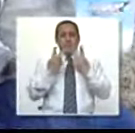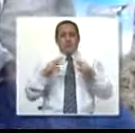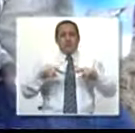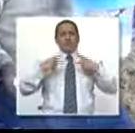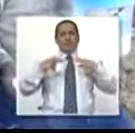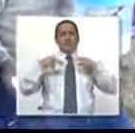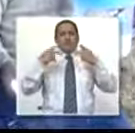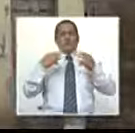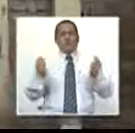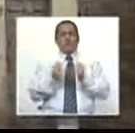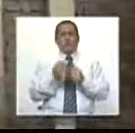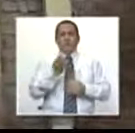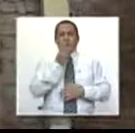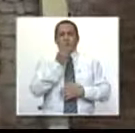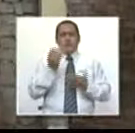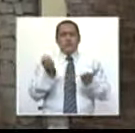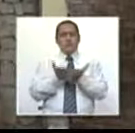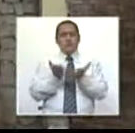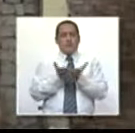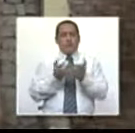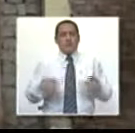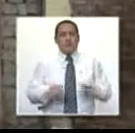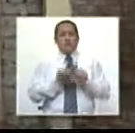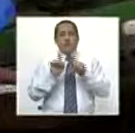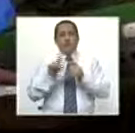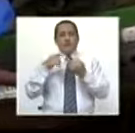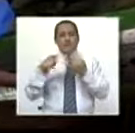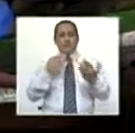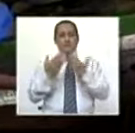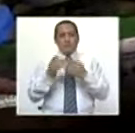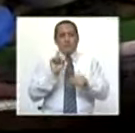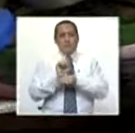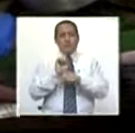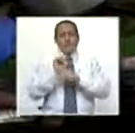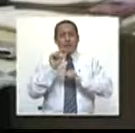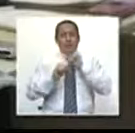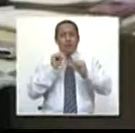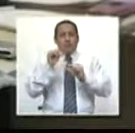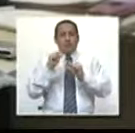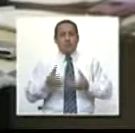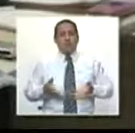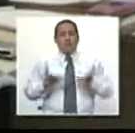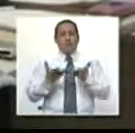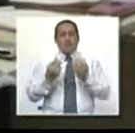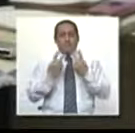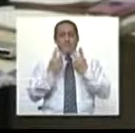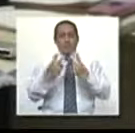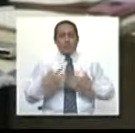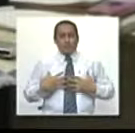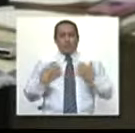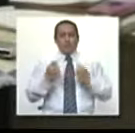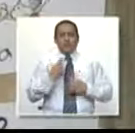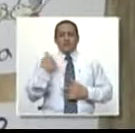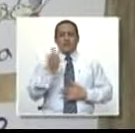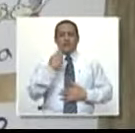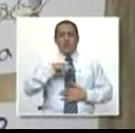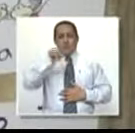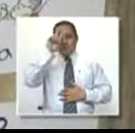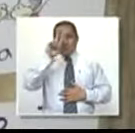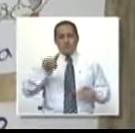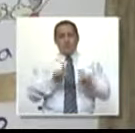reforzándose con los desayunos escolares y con las opciones educativas que poco a poco van cobrando fuerza en todo el